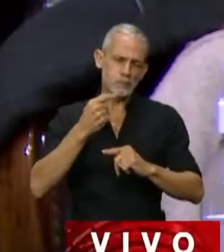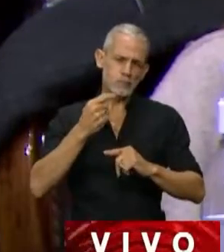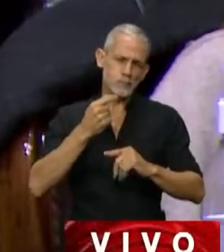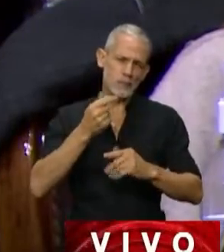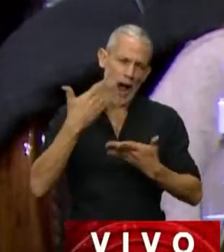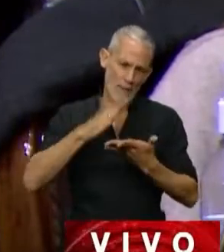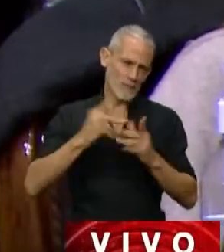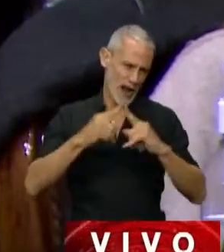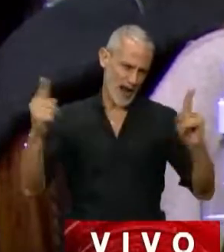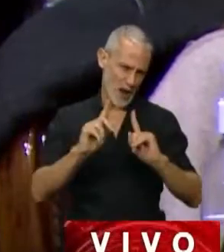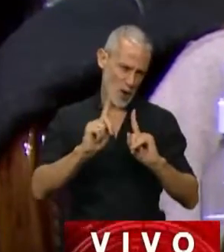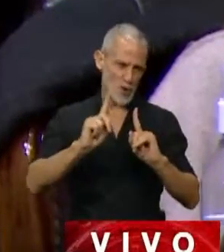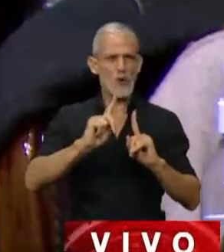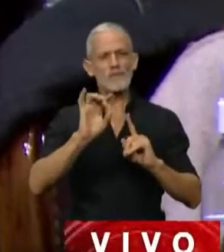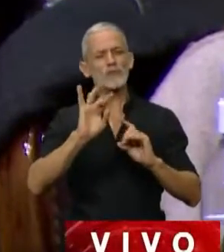extenso.